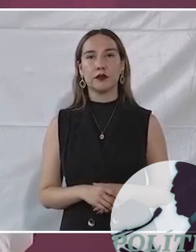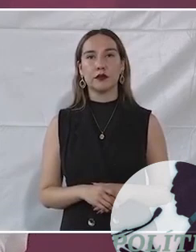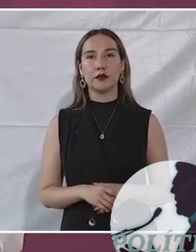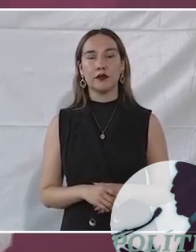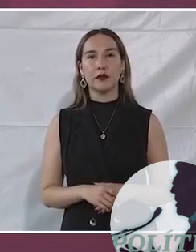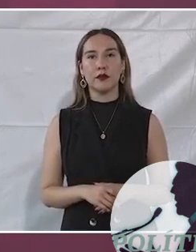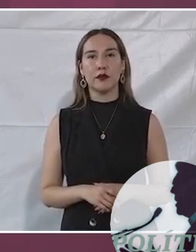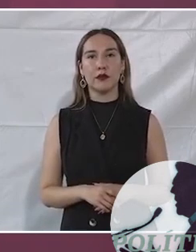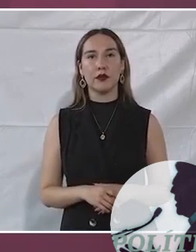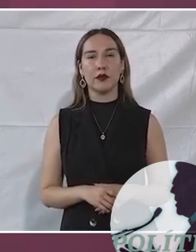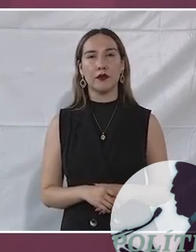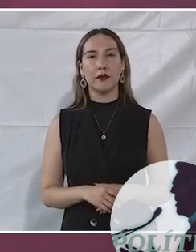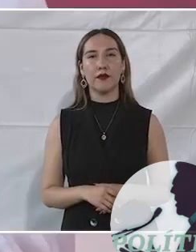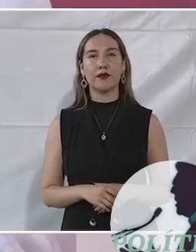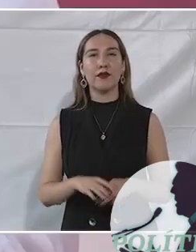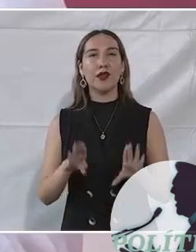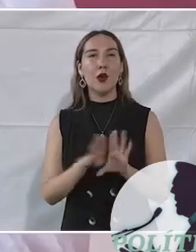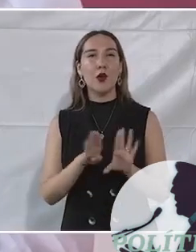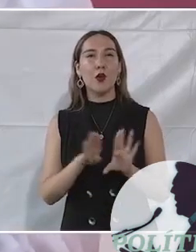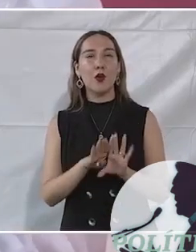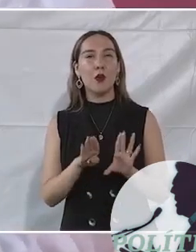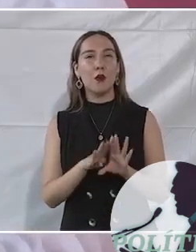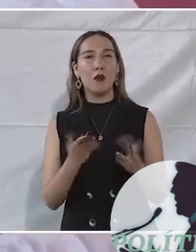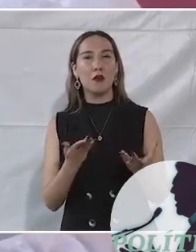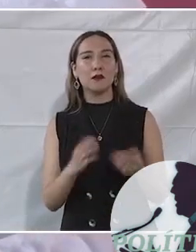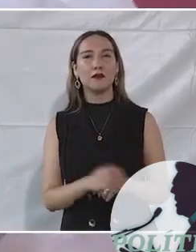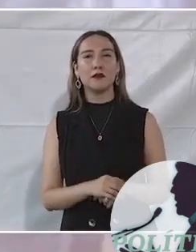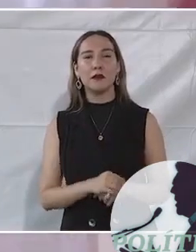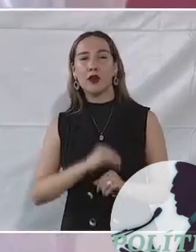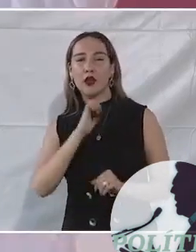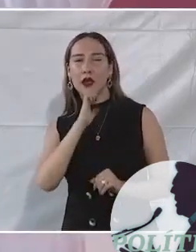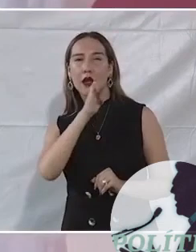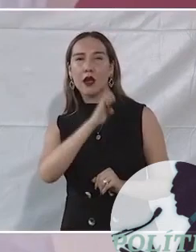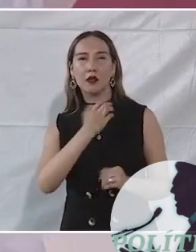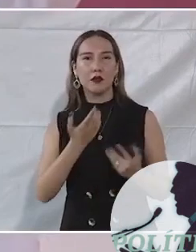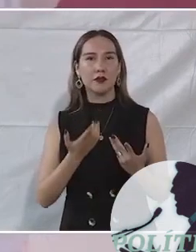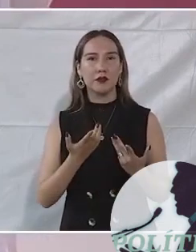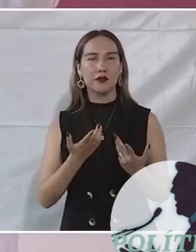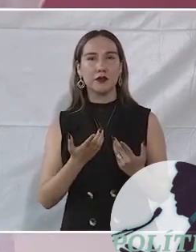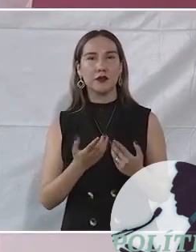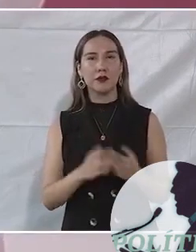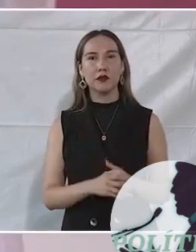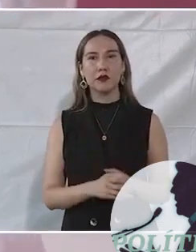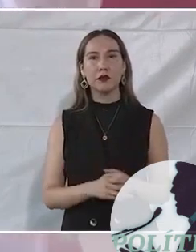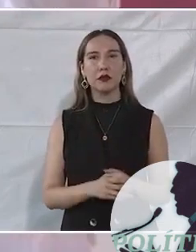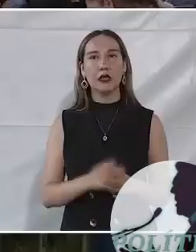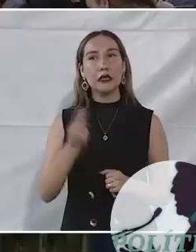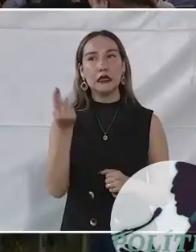clave mañosa, un truco. Decían, hay que ayudar a los de